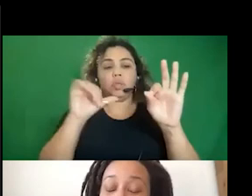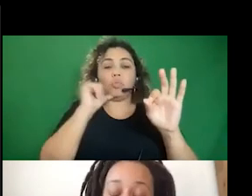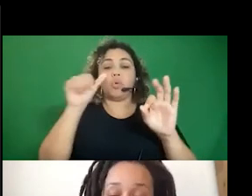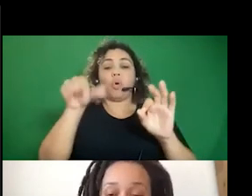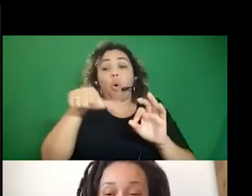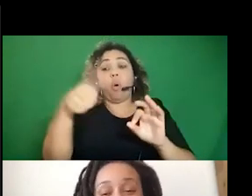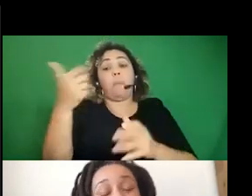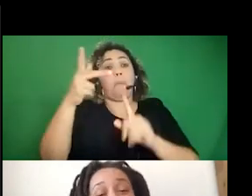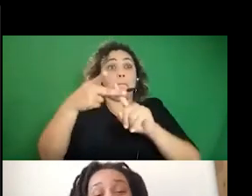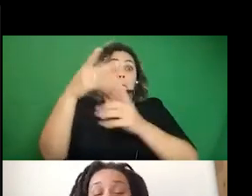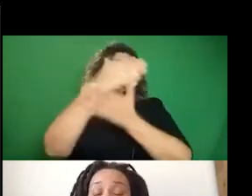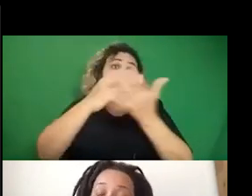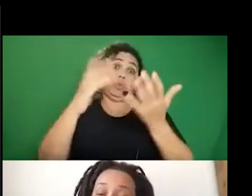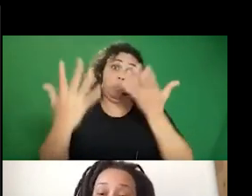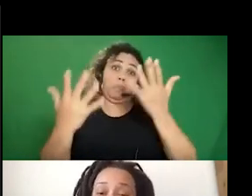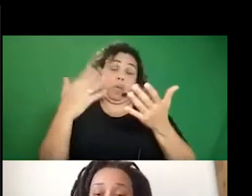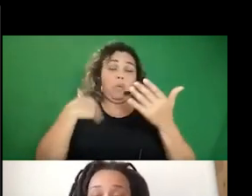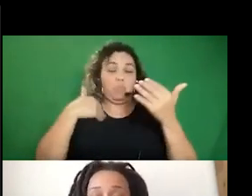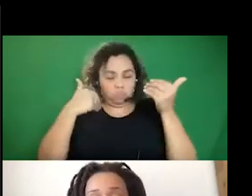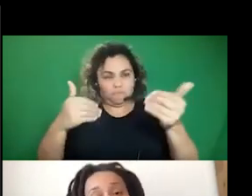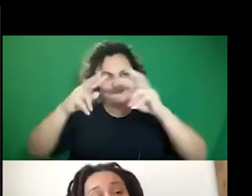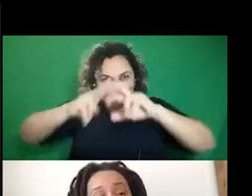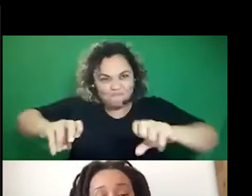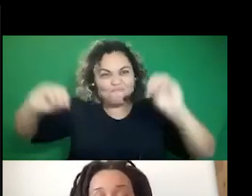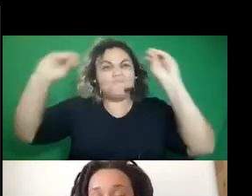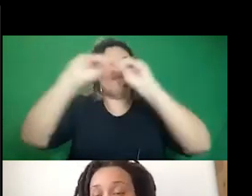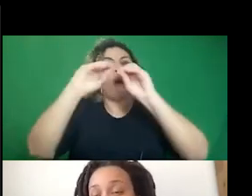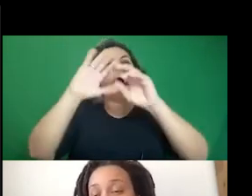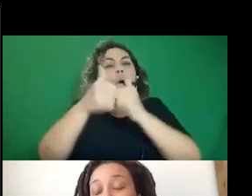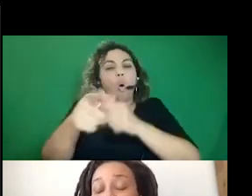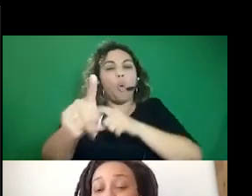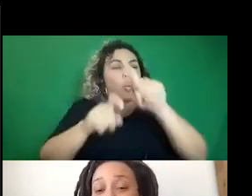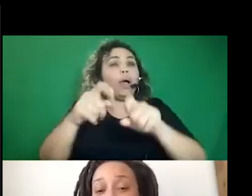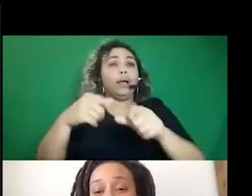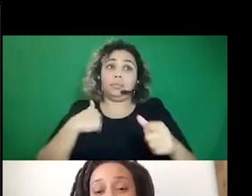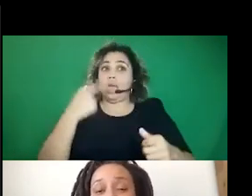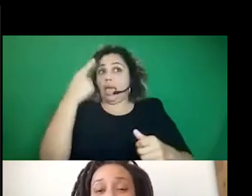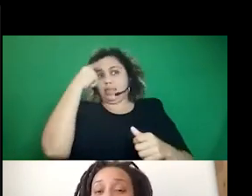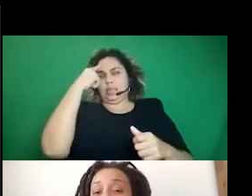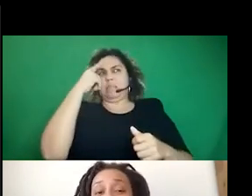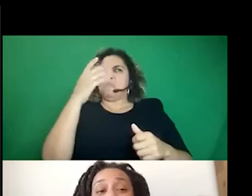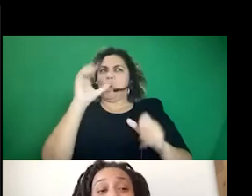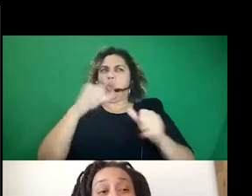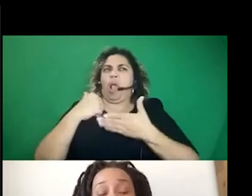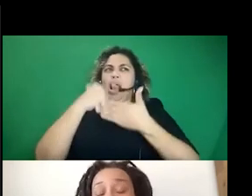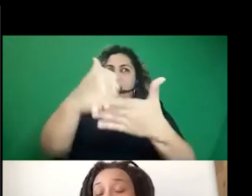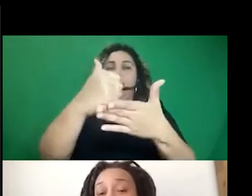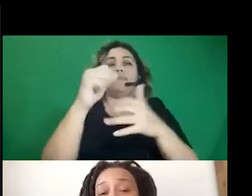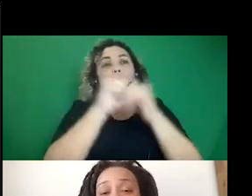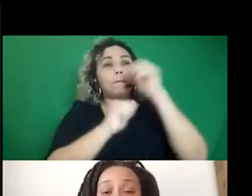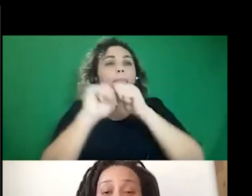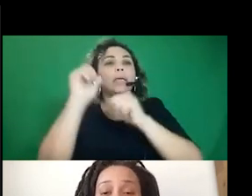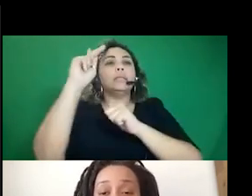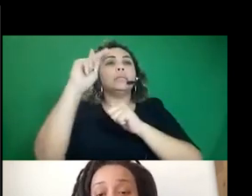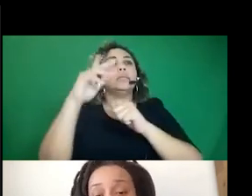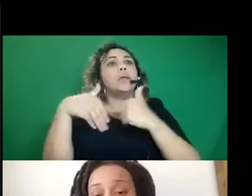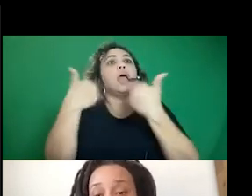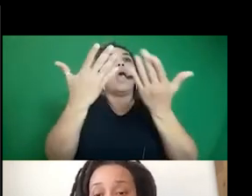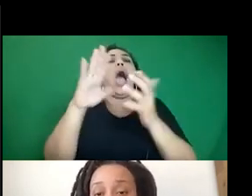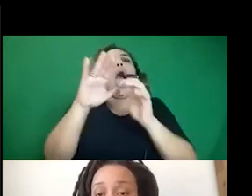letrado y esperamos quizá hacer una parte de dos pueda como centrar más a fondo a estas preguntas